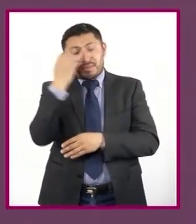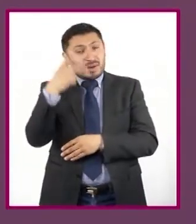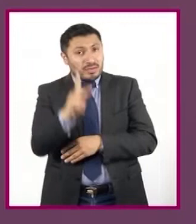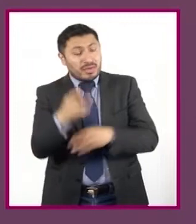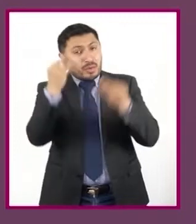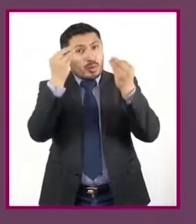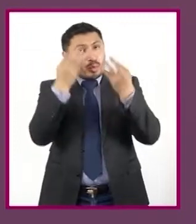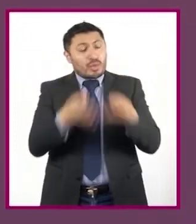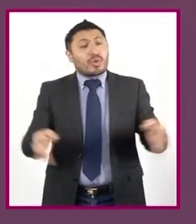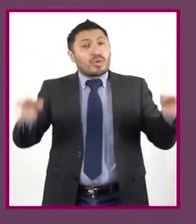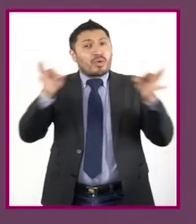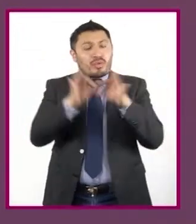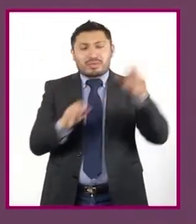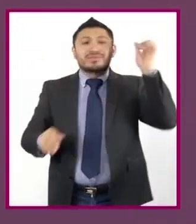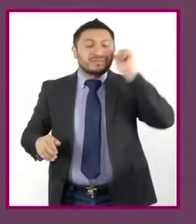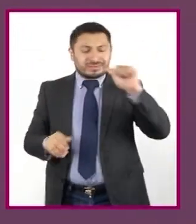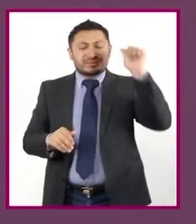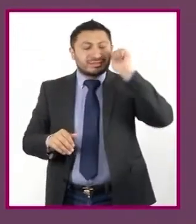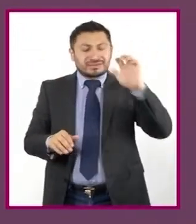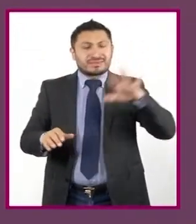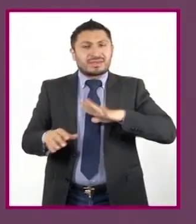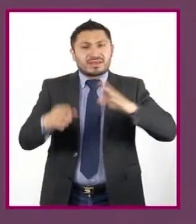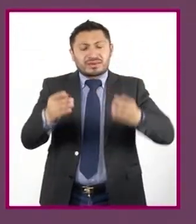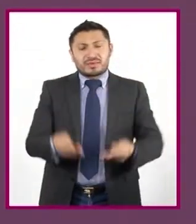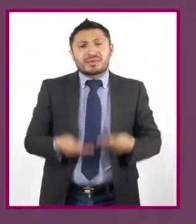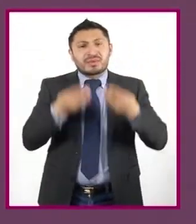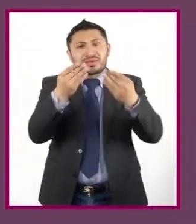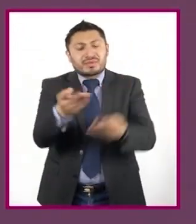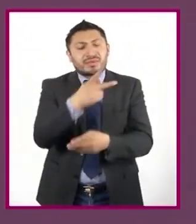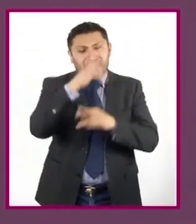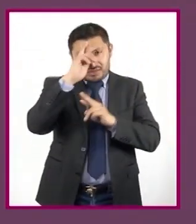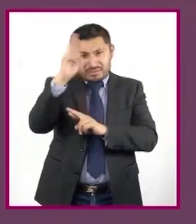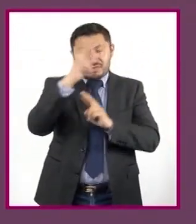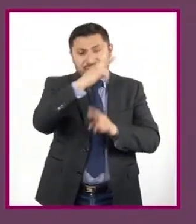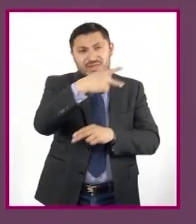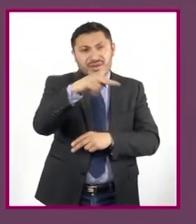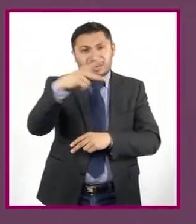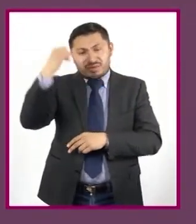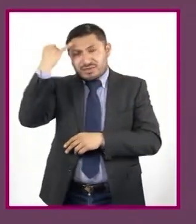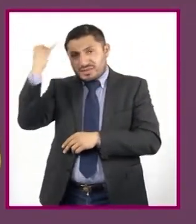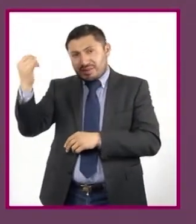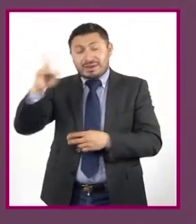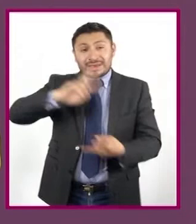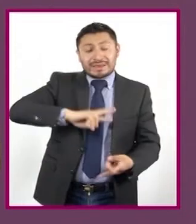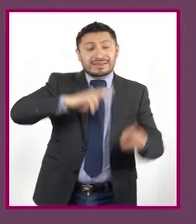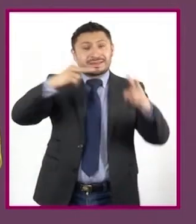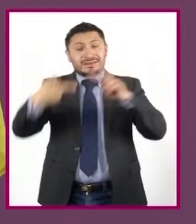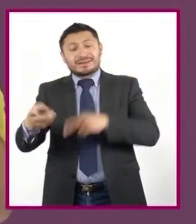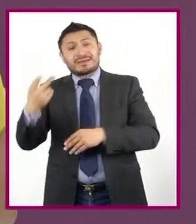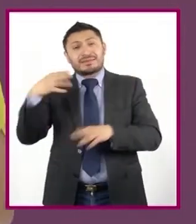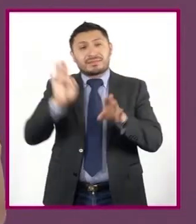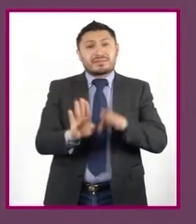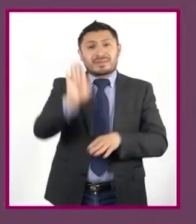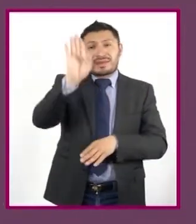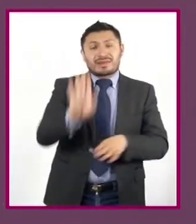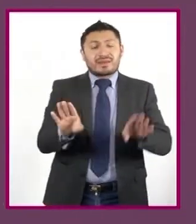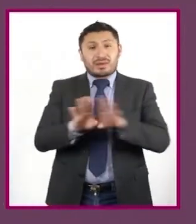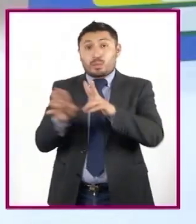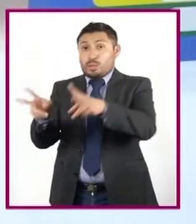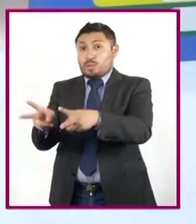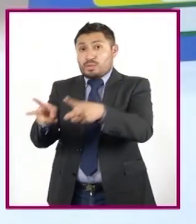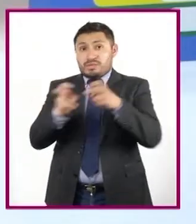es importante siempre darle crédito al trabajo del autor, ya que de lo contrario estaríamos cometiendo un